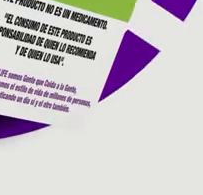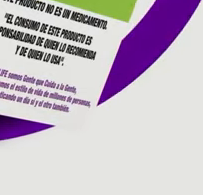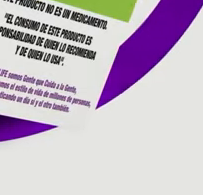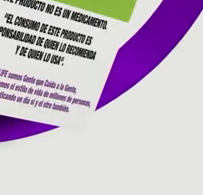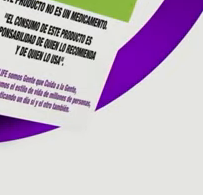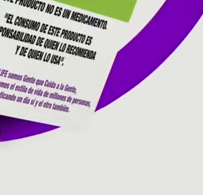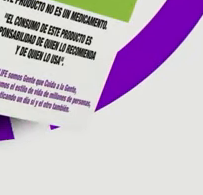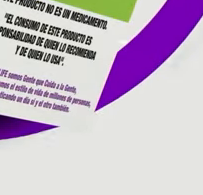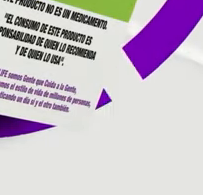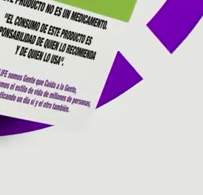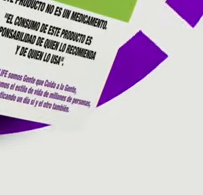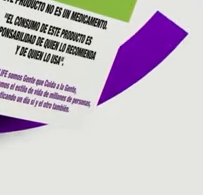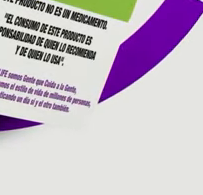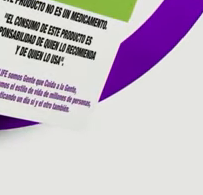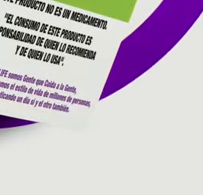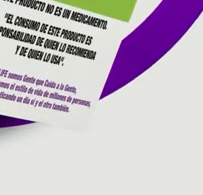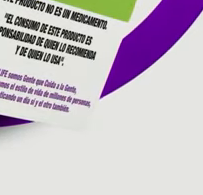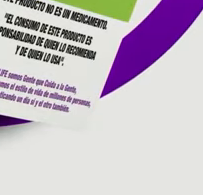Optimus.